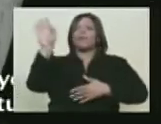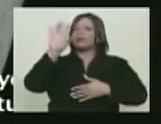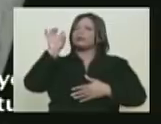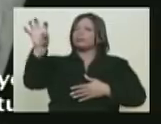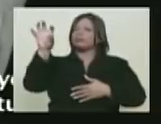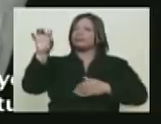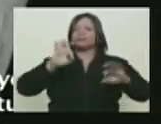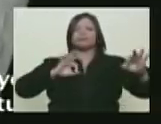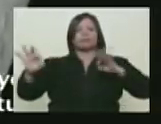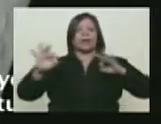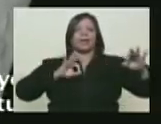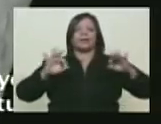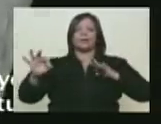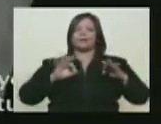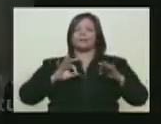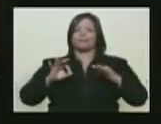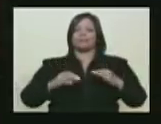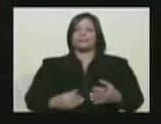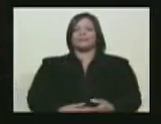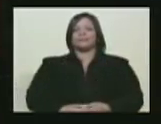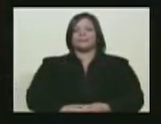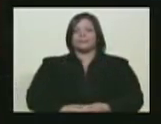una escena.